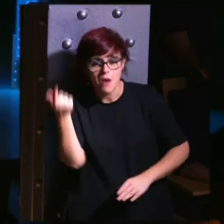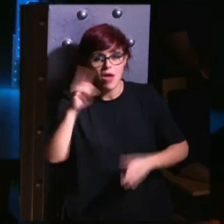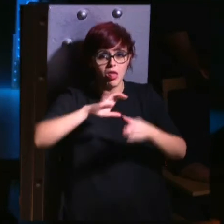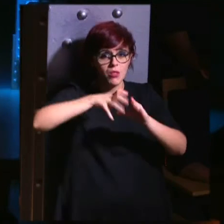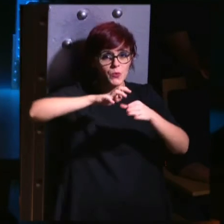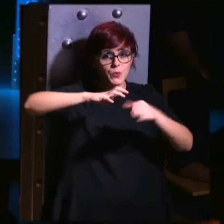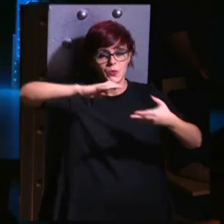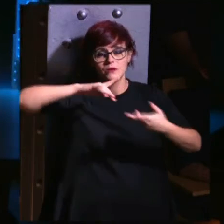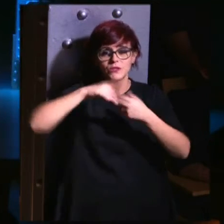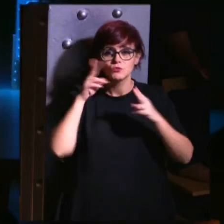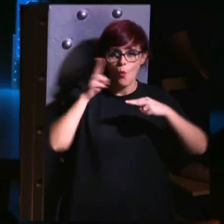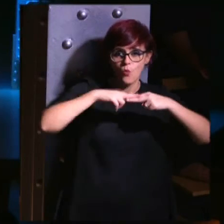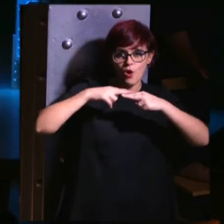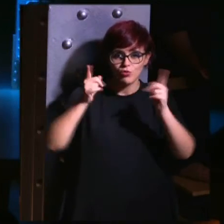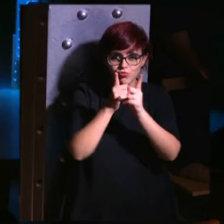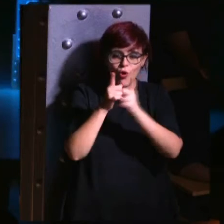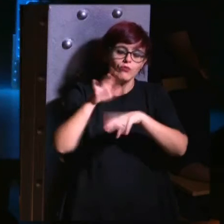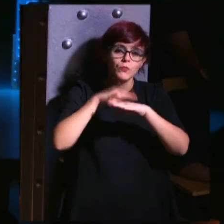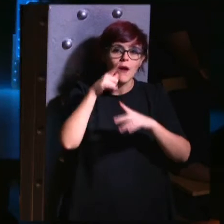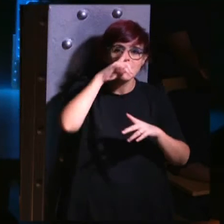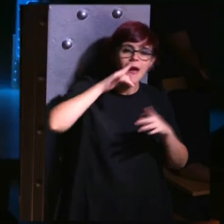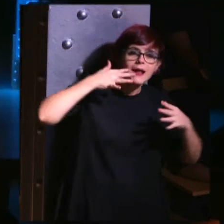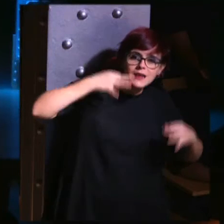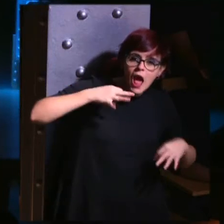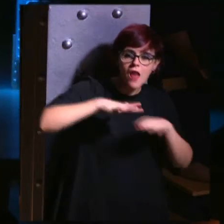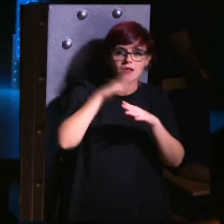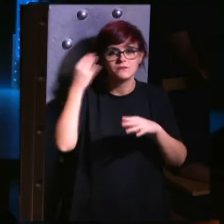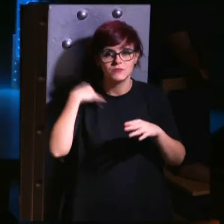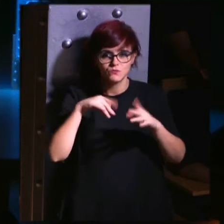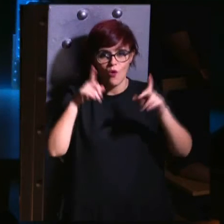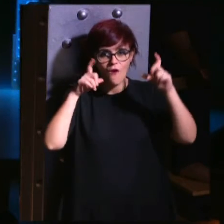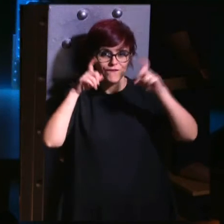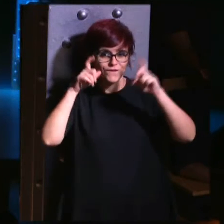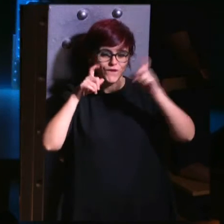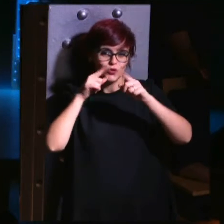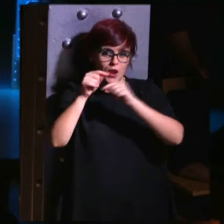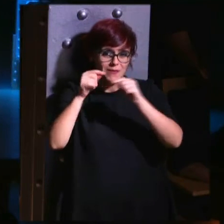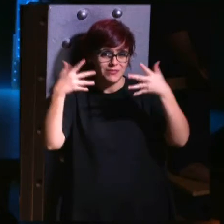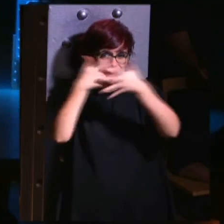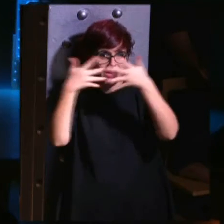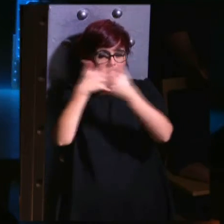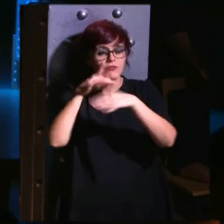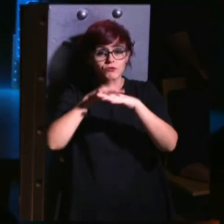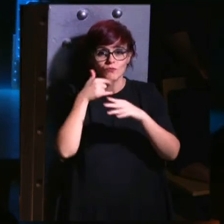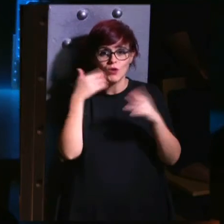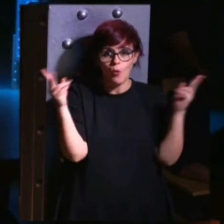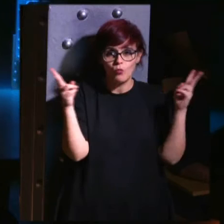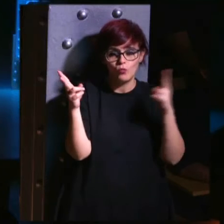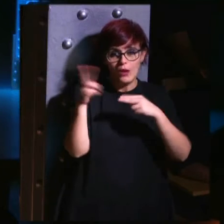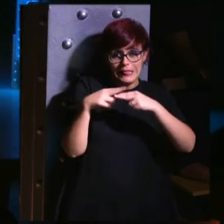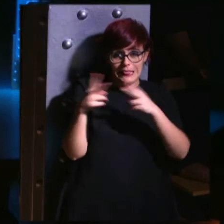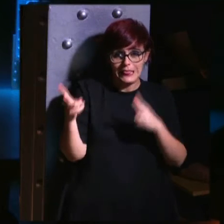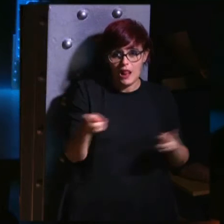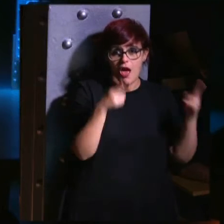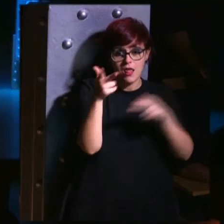este es un cortometraje que mezcla, pues, imagen real y fotogrametría, y que, bueno, que también estamos a punto de terminar. Tenemos un pequeño tráiler,